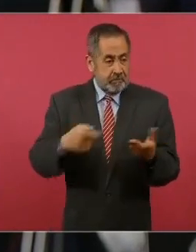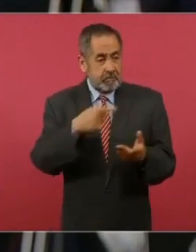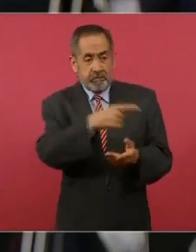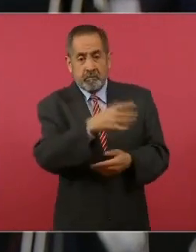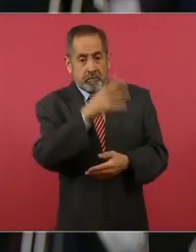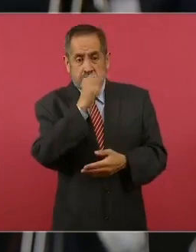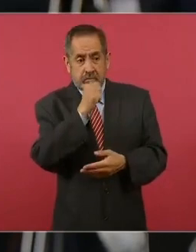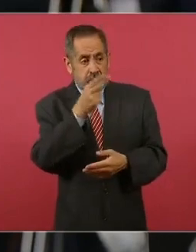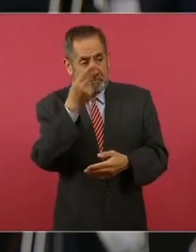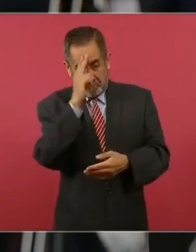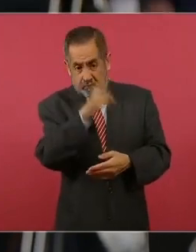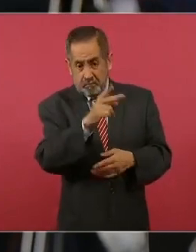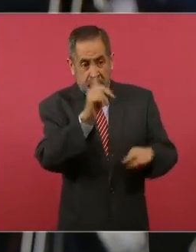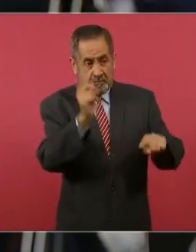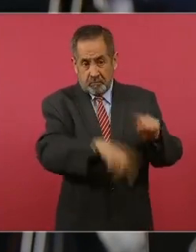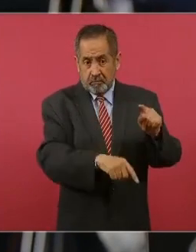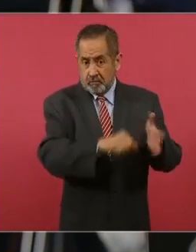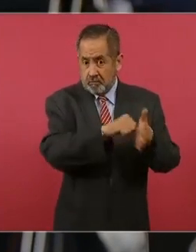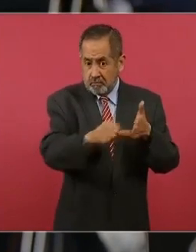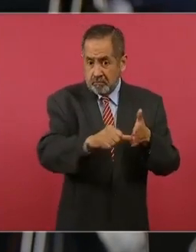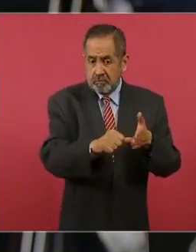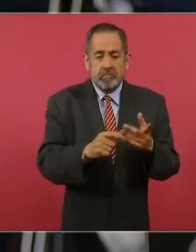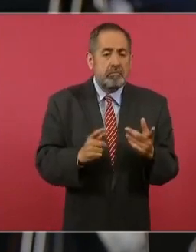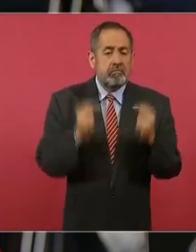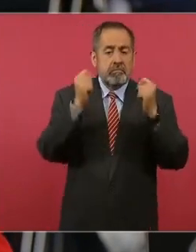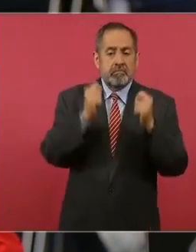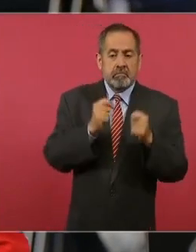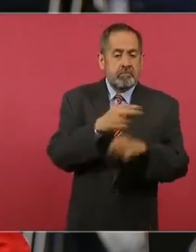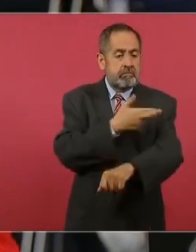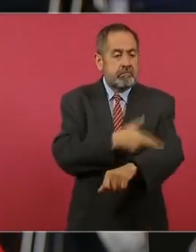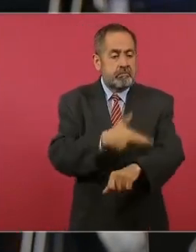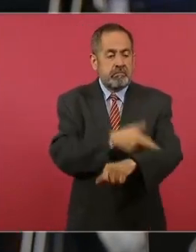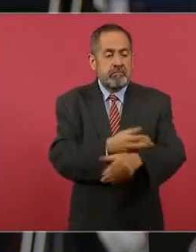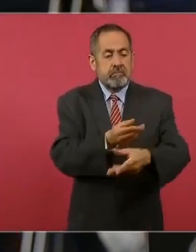Impromed y estar inhabilitada, pero se coordinan con